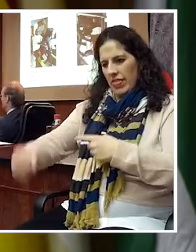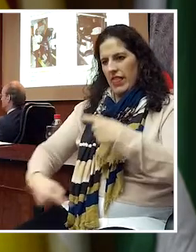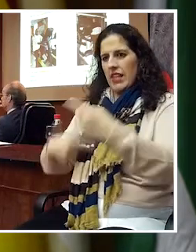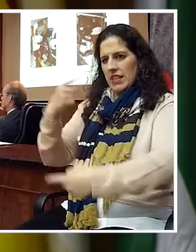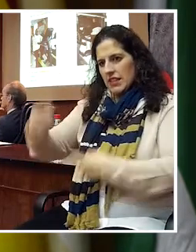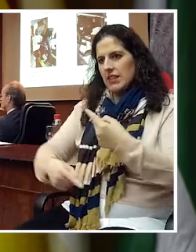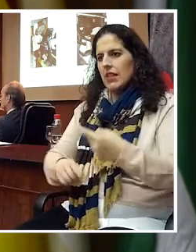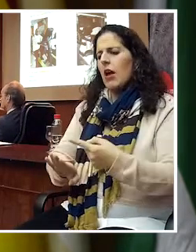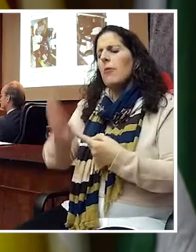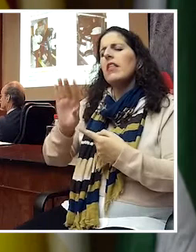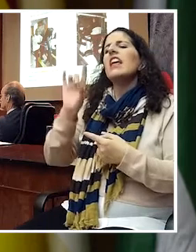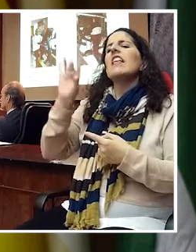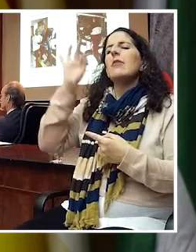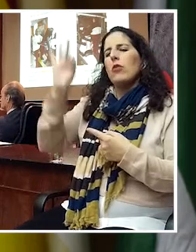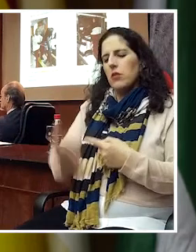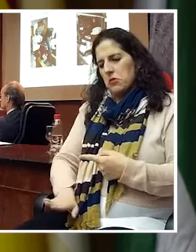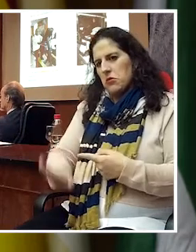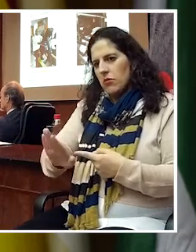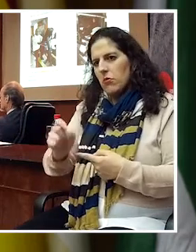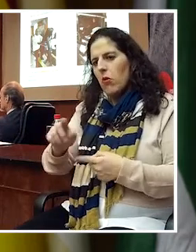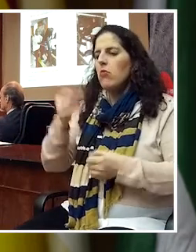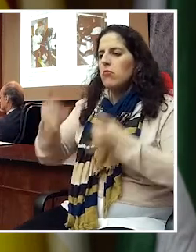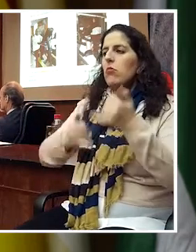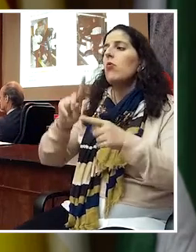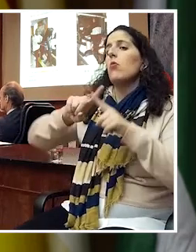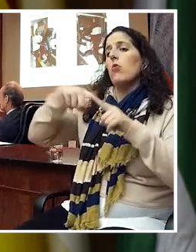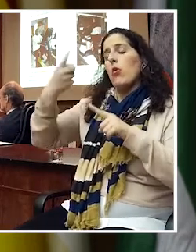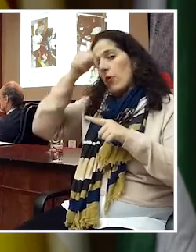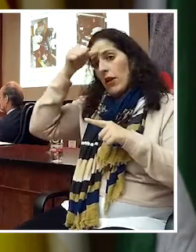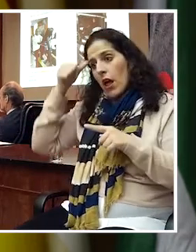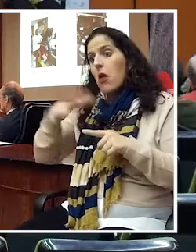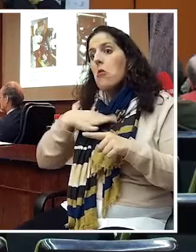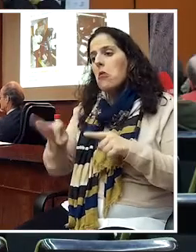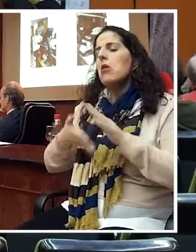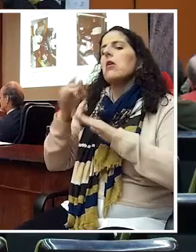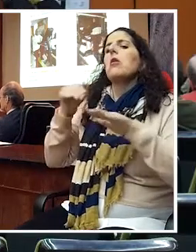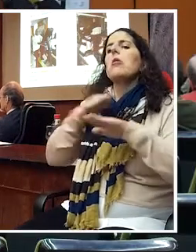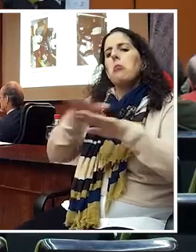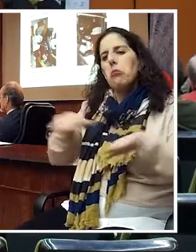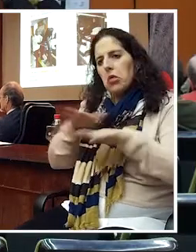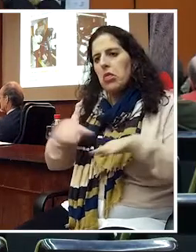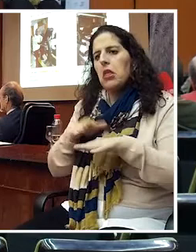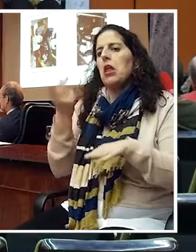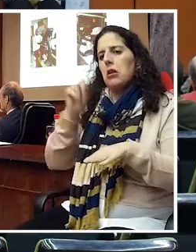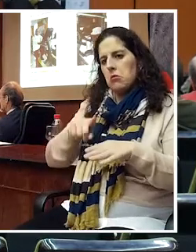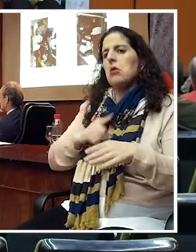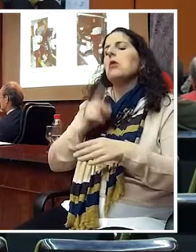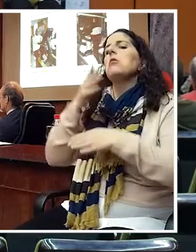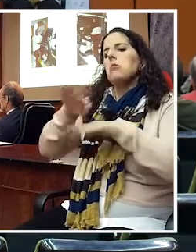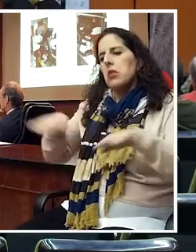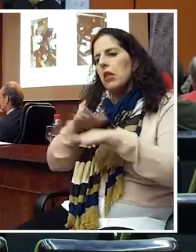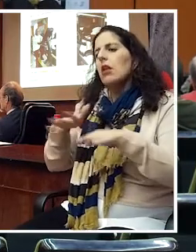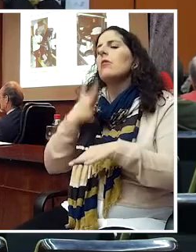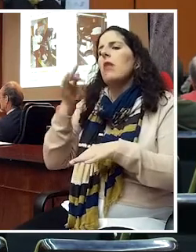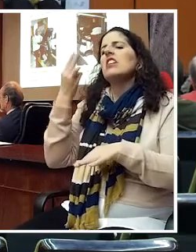una pendiente del 15%. Y además, cuando llega el verano y tiene disponible la piscina, adicionalmente le sumamos entre